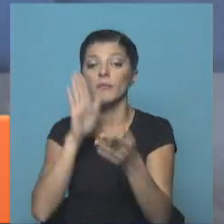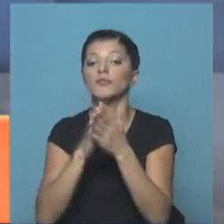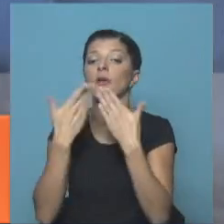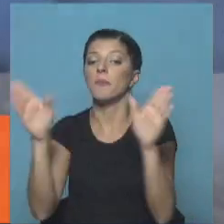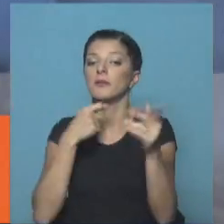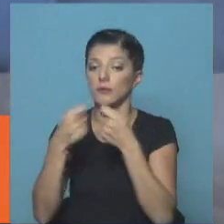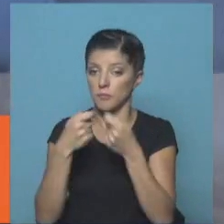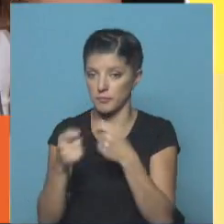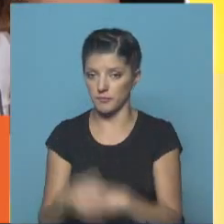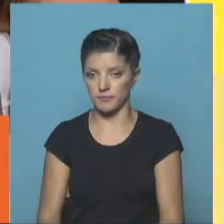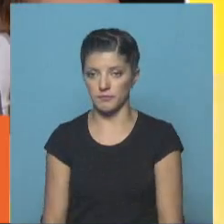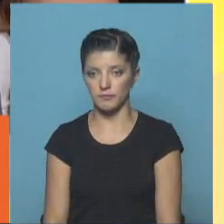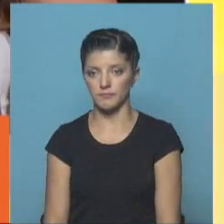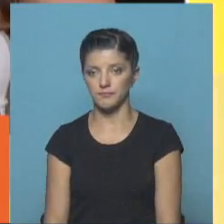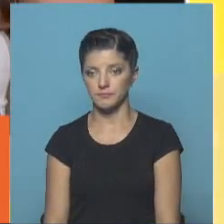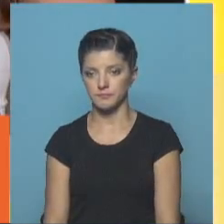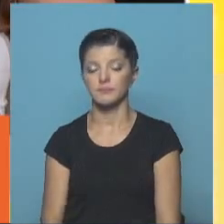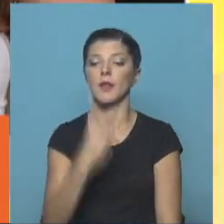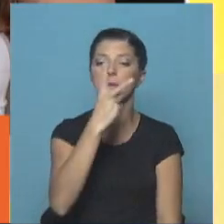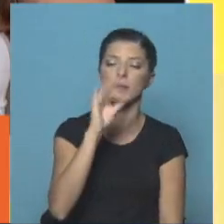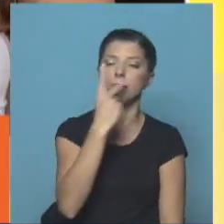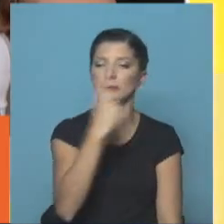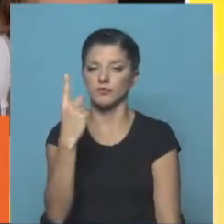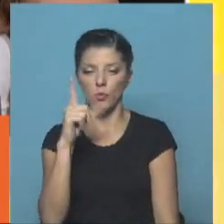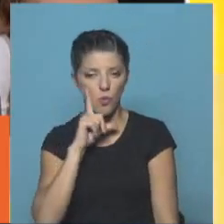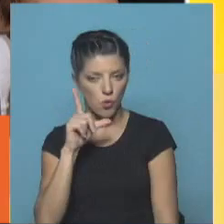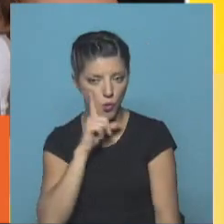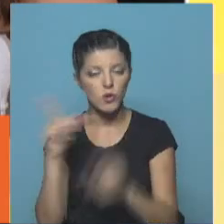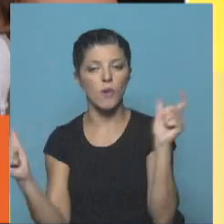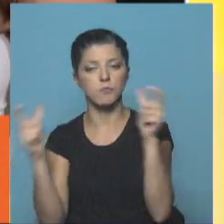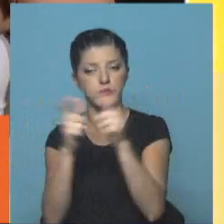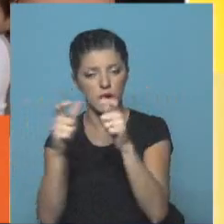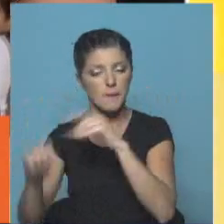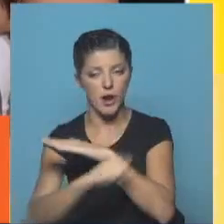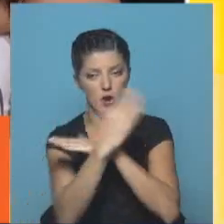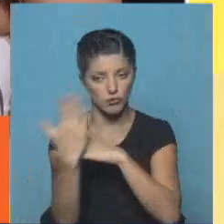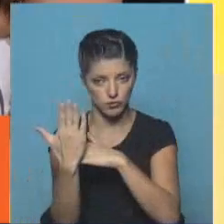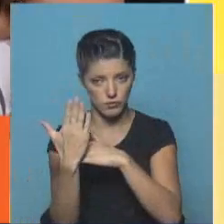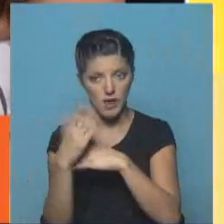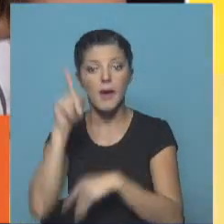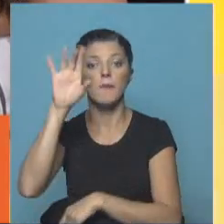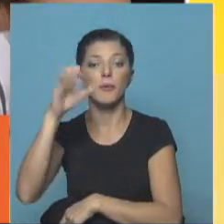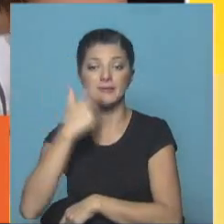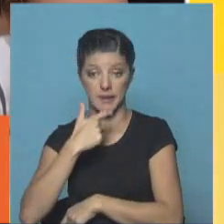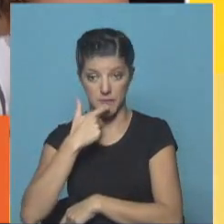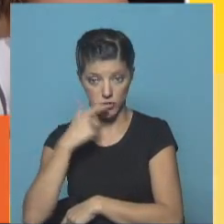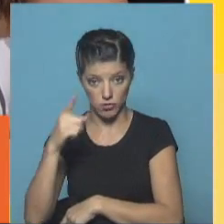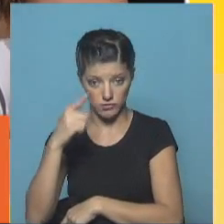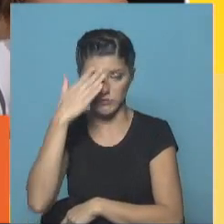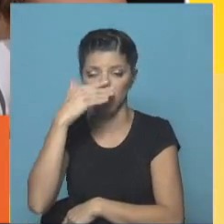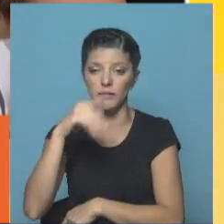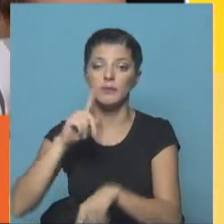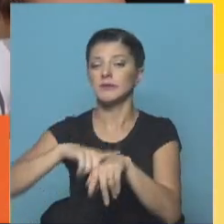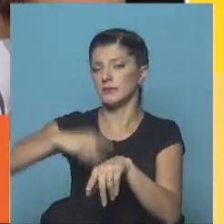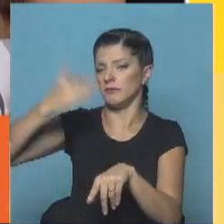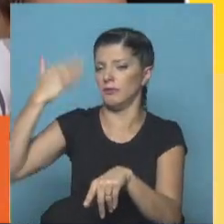comercio, ¿no? El 20-21 de julio hay cumbre del Mercosur en Mendoza. Después de mucho tiempo